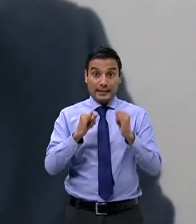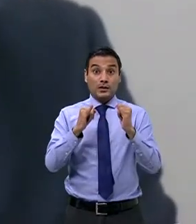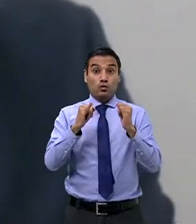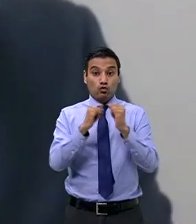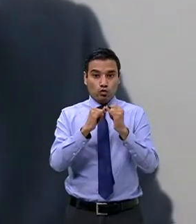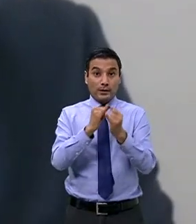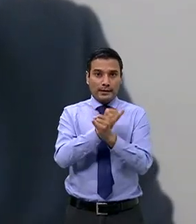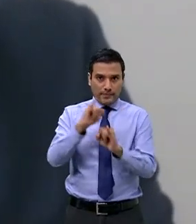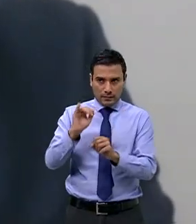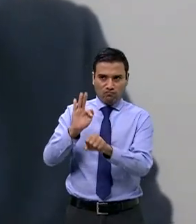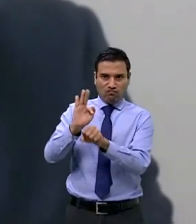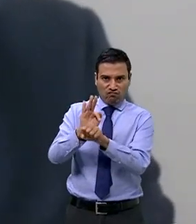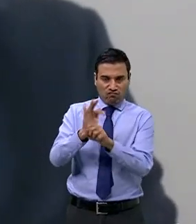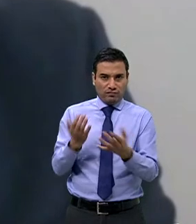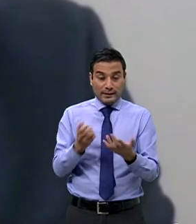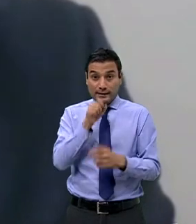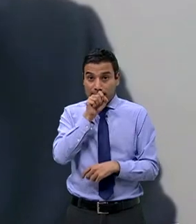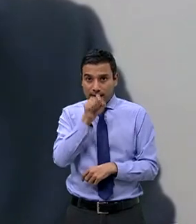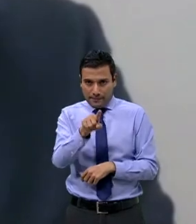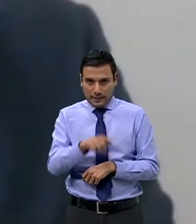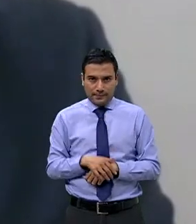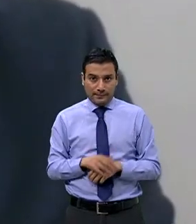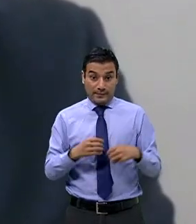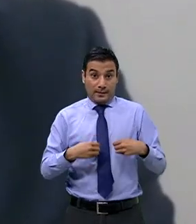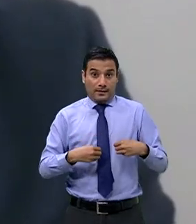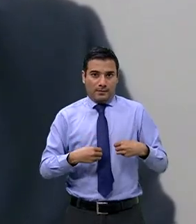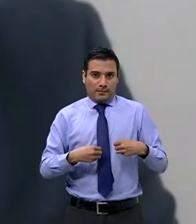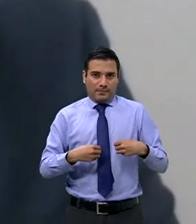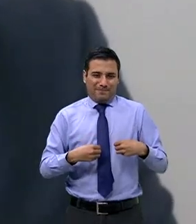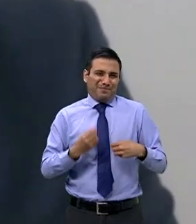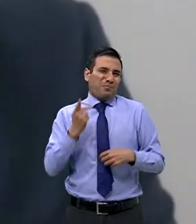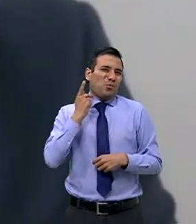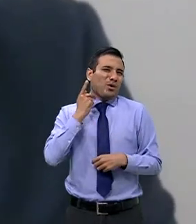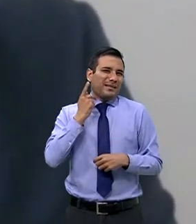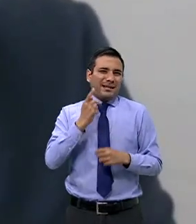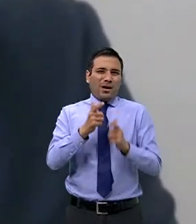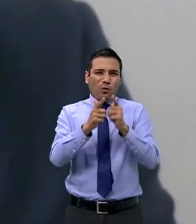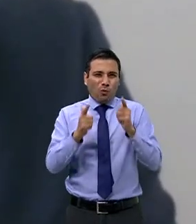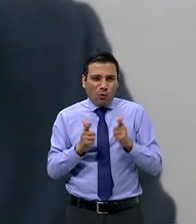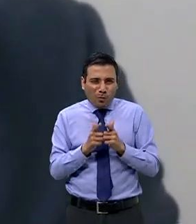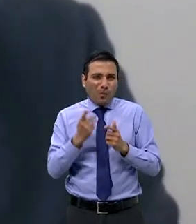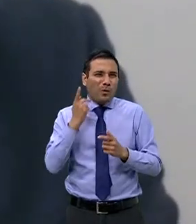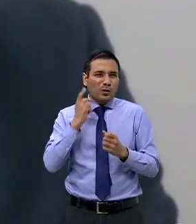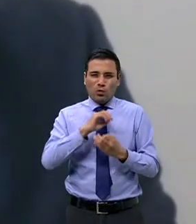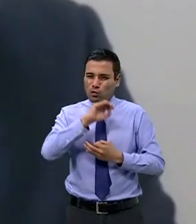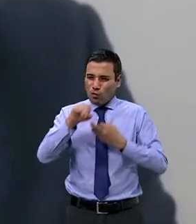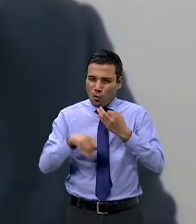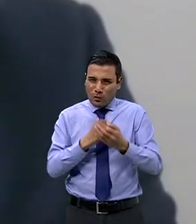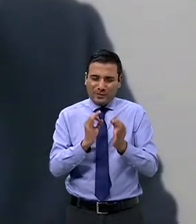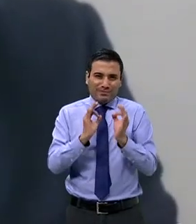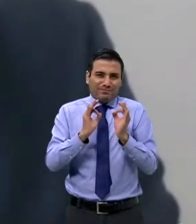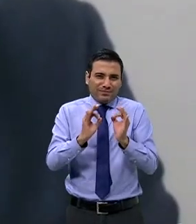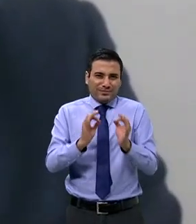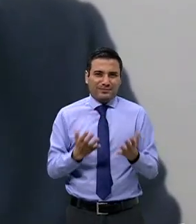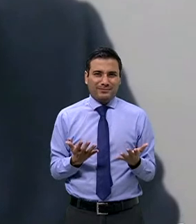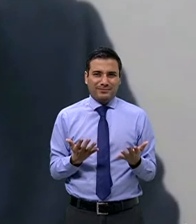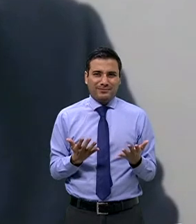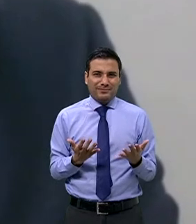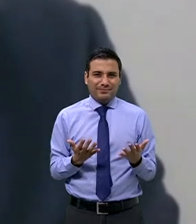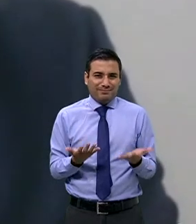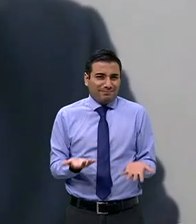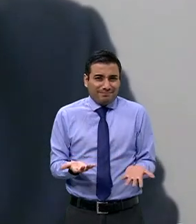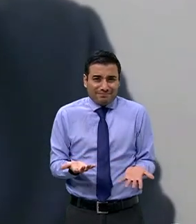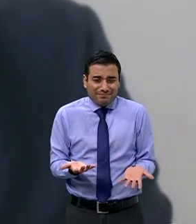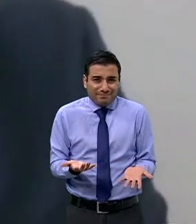como a la propia vida política de los partidos y el que nos corresponde hoy no abona